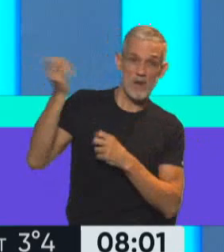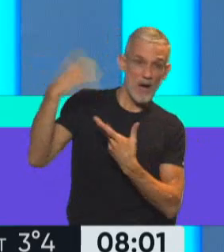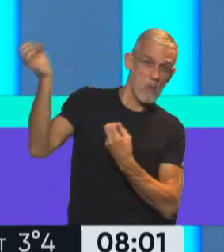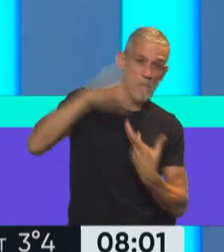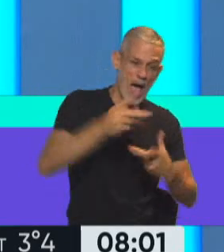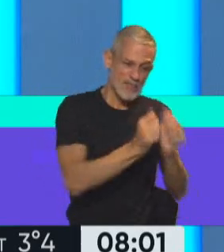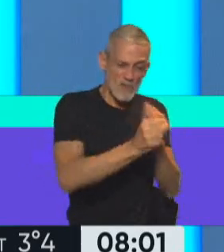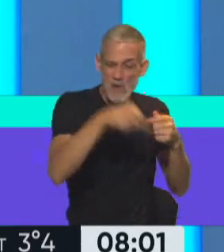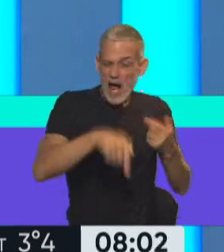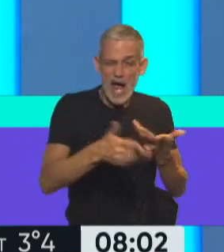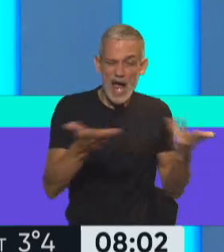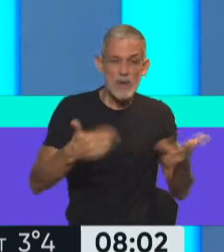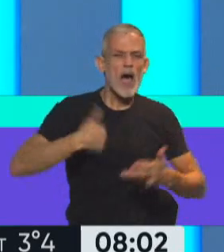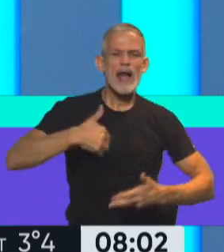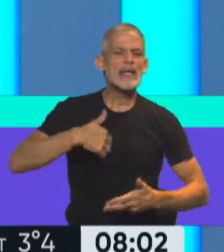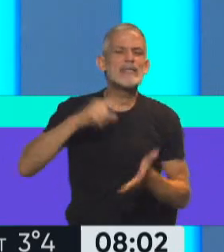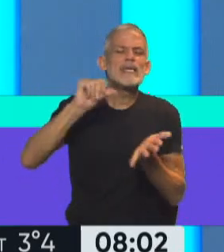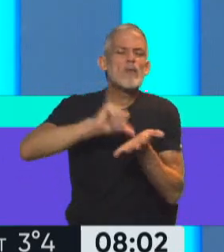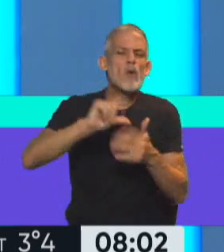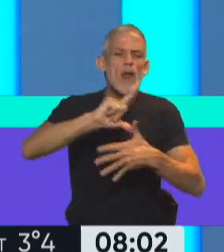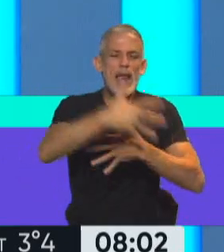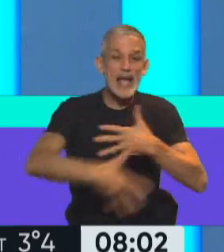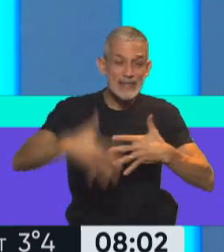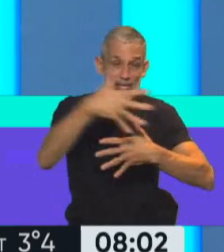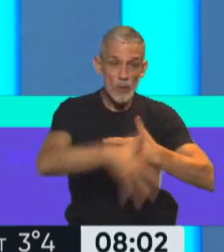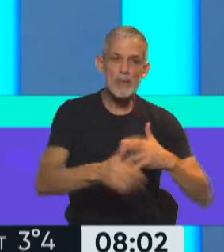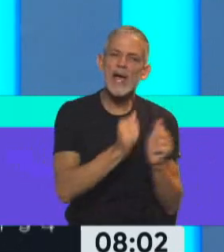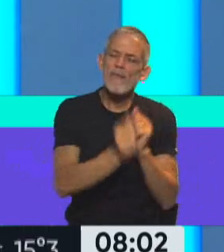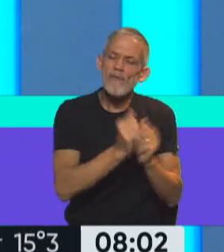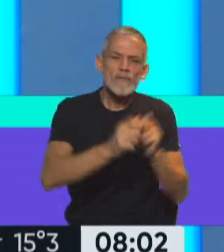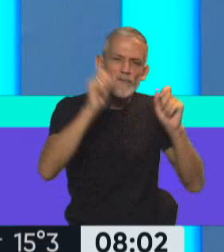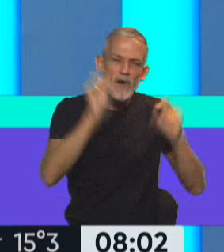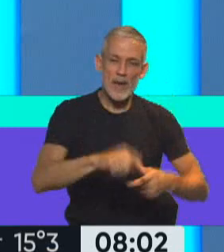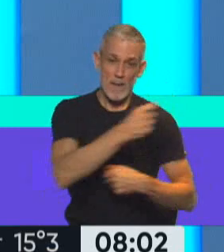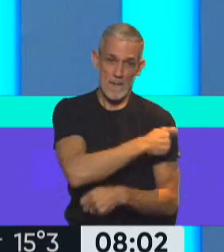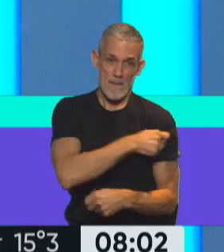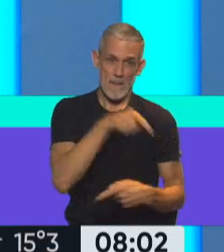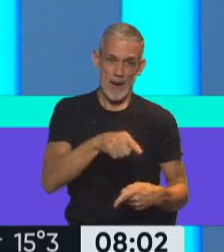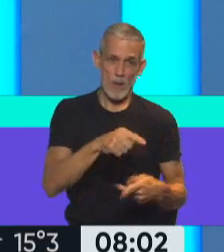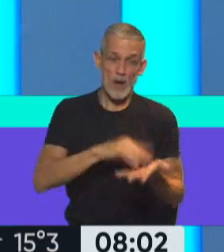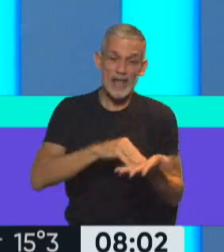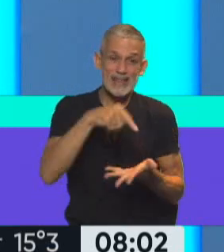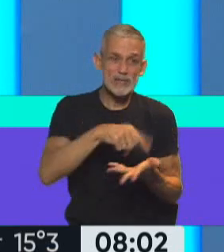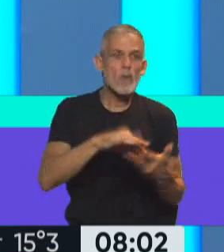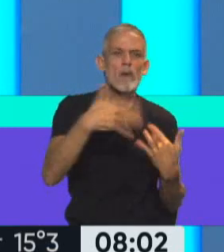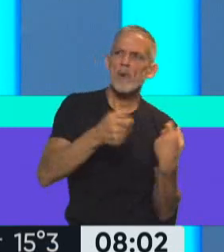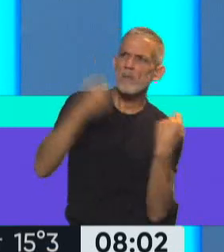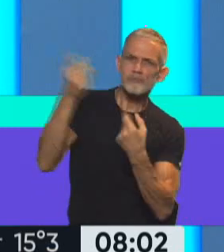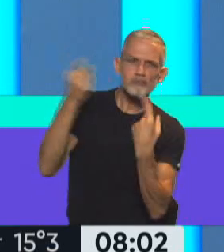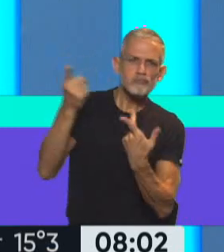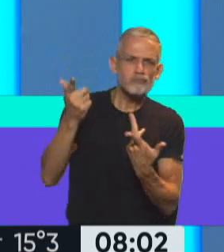exterior y se produce. Digo, Argentina es el único país de Latinoamérica que va a producir la vacuna en el país para exportar